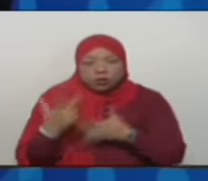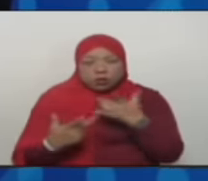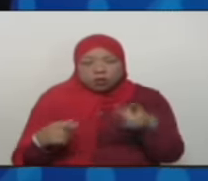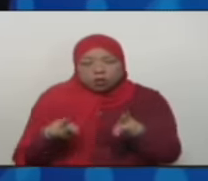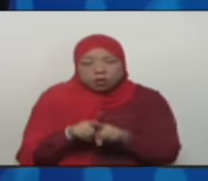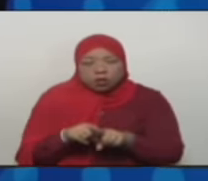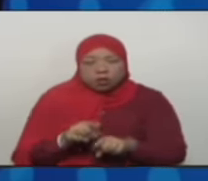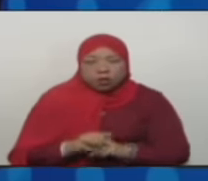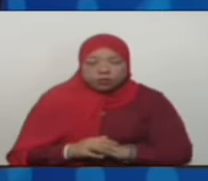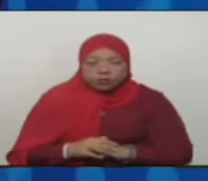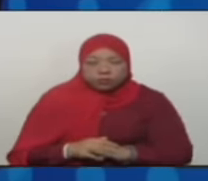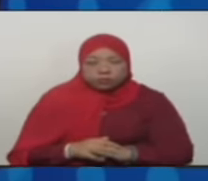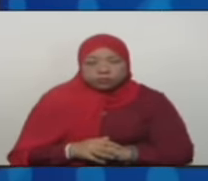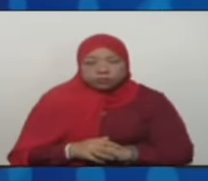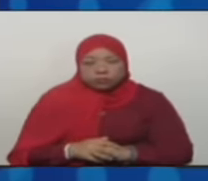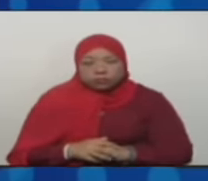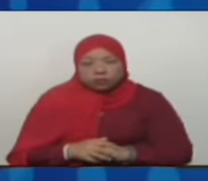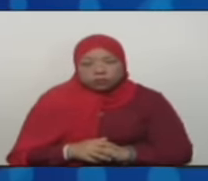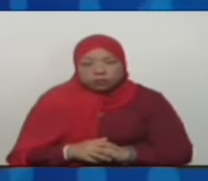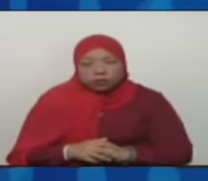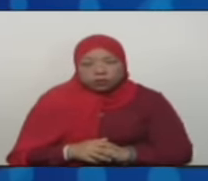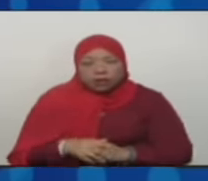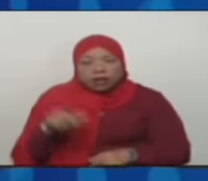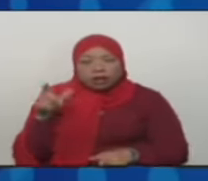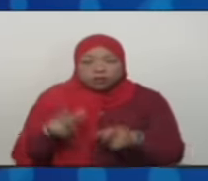autoridad. Tú tienes que ir, vas a la prefectura.